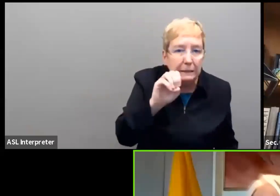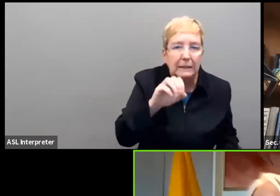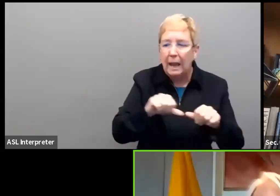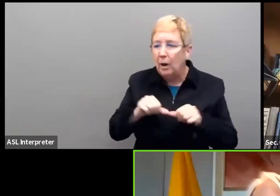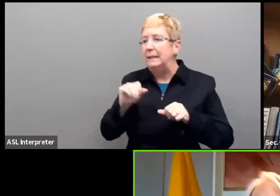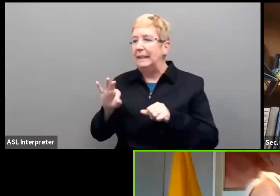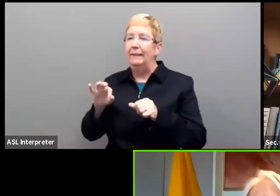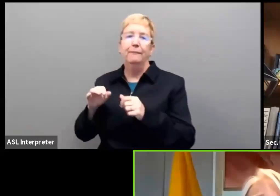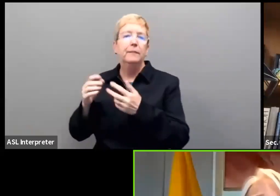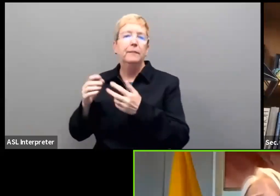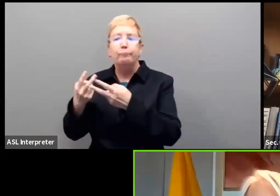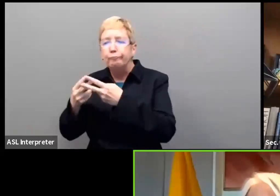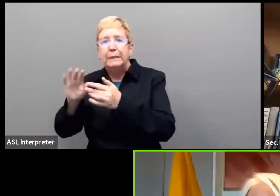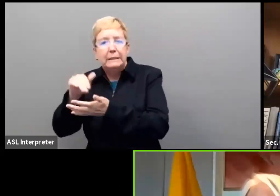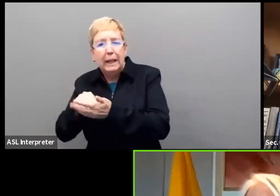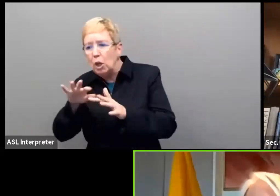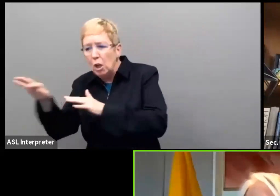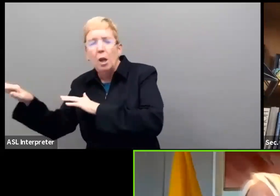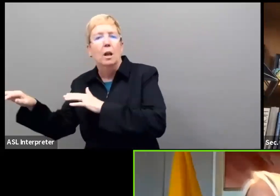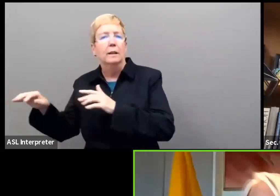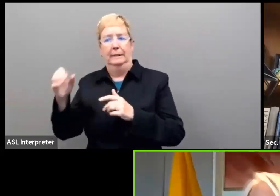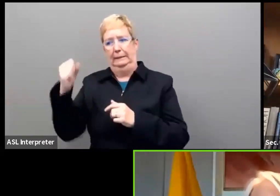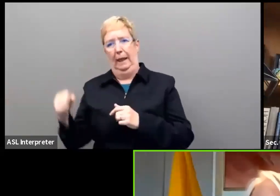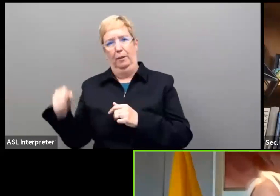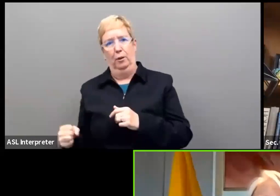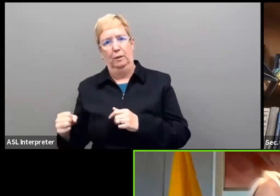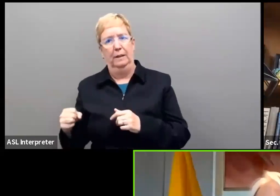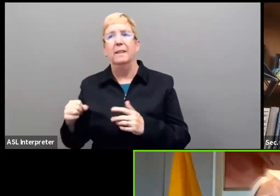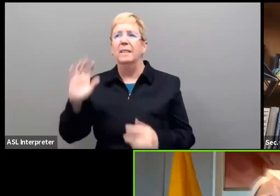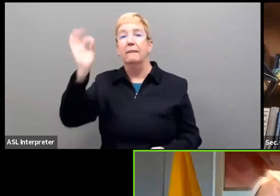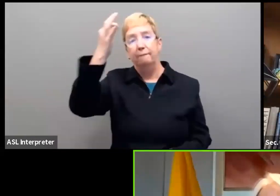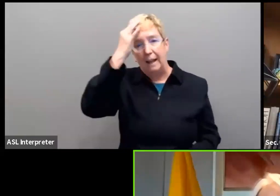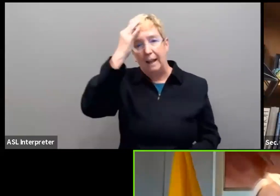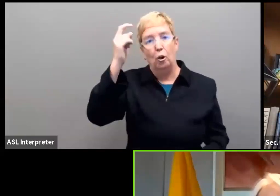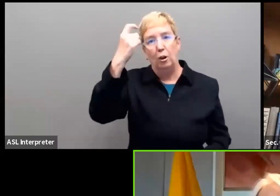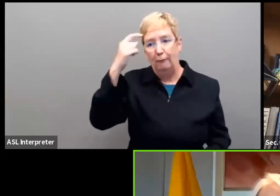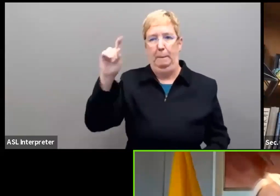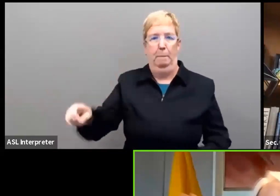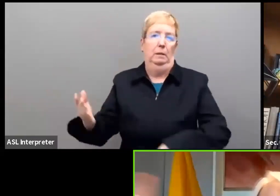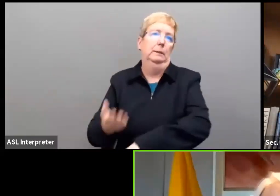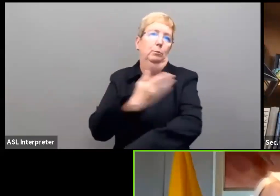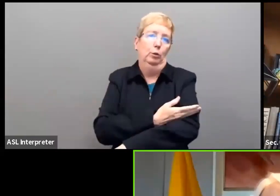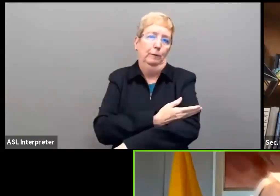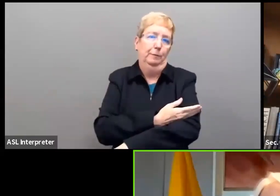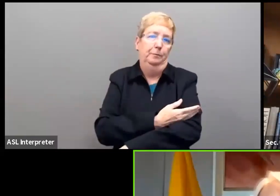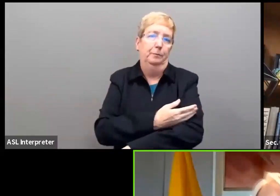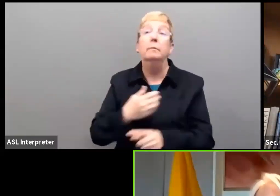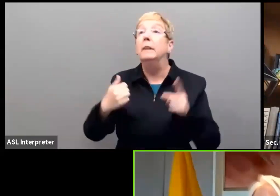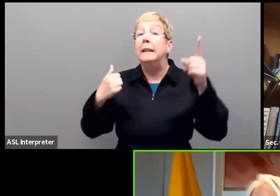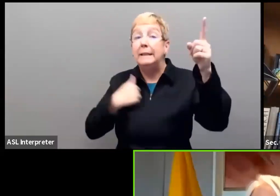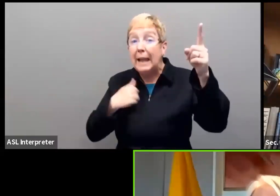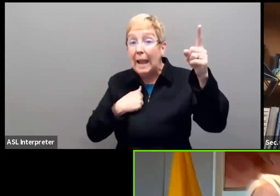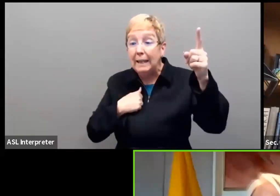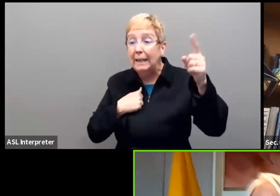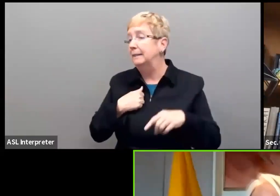Yo he dejado muy en claro para los centros de detención, para los cruces, con toda la oportunidad de